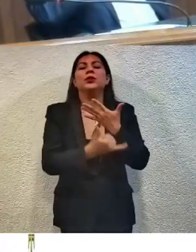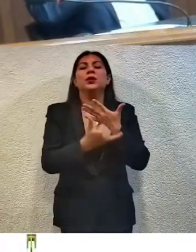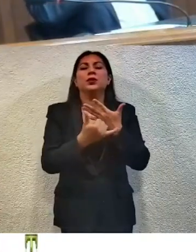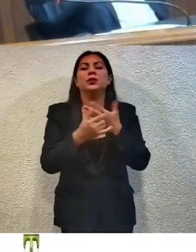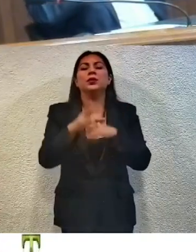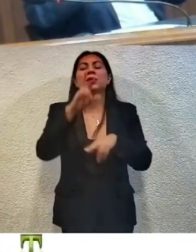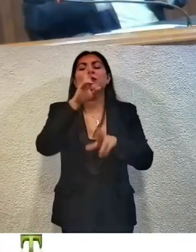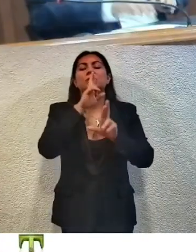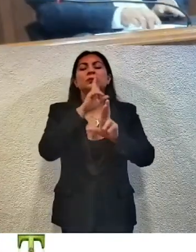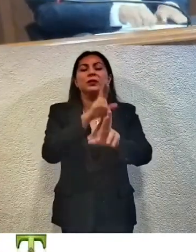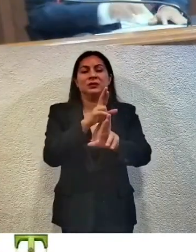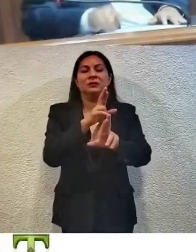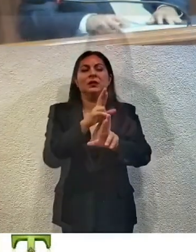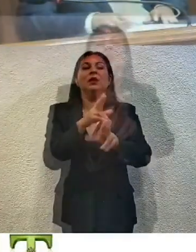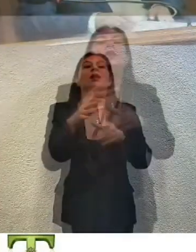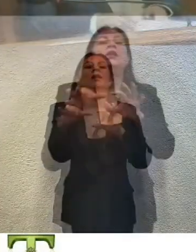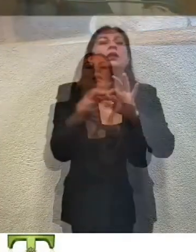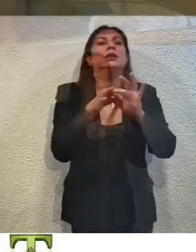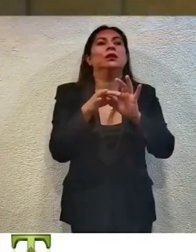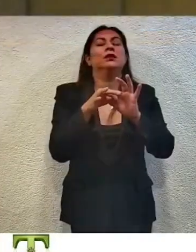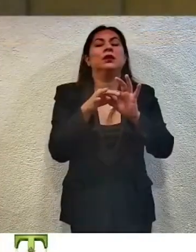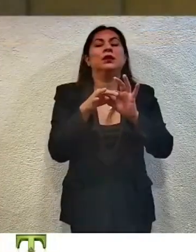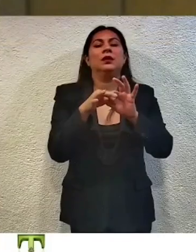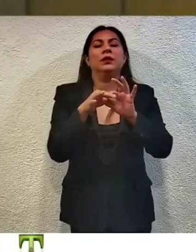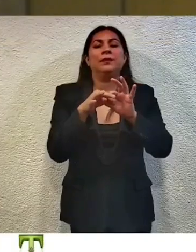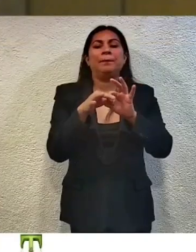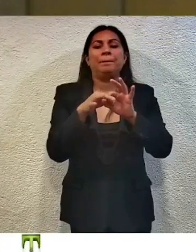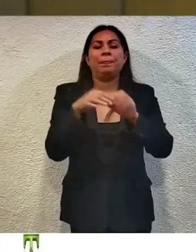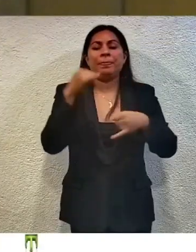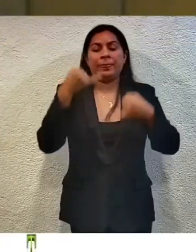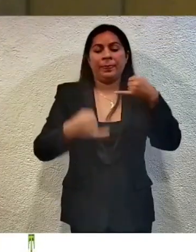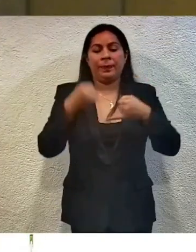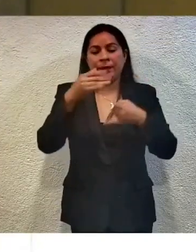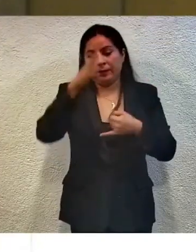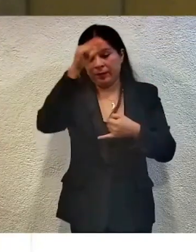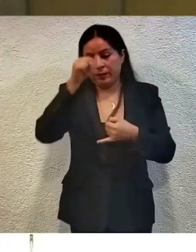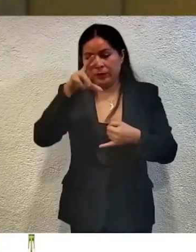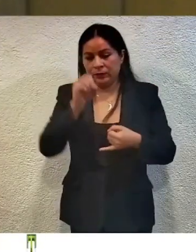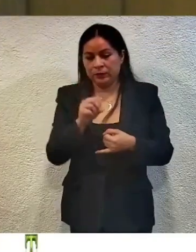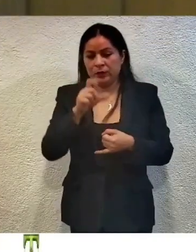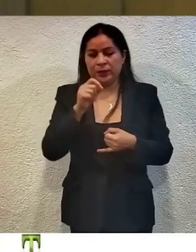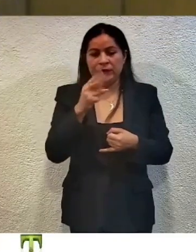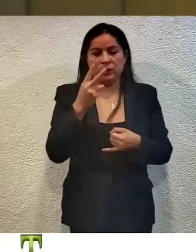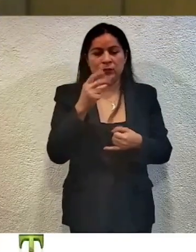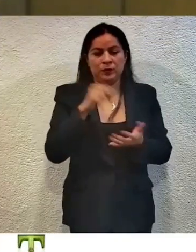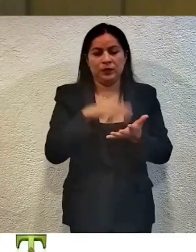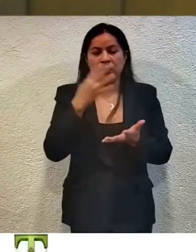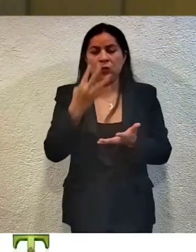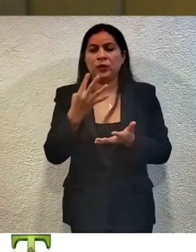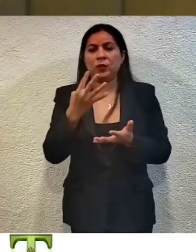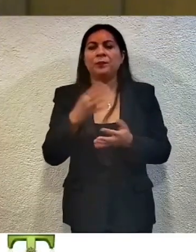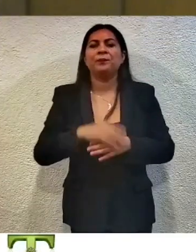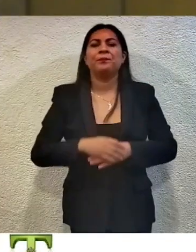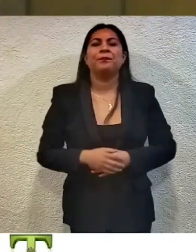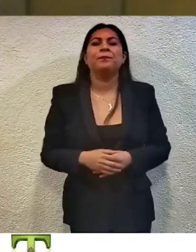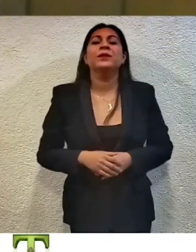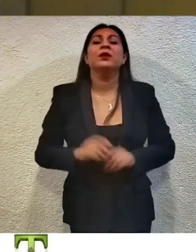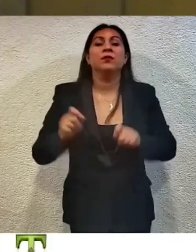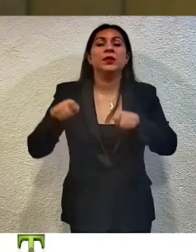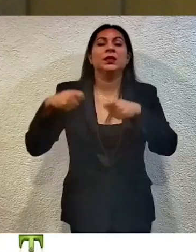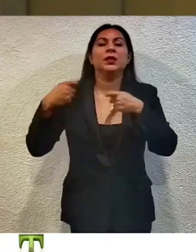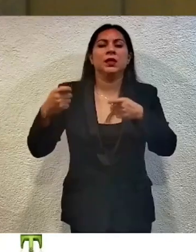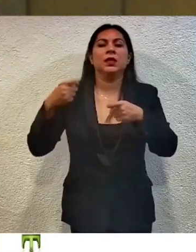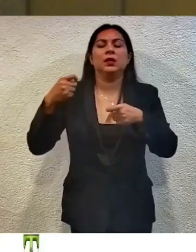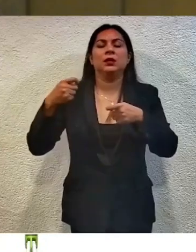de resolución relativo al expediente del juicio de inconformidad 022 del 2024, que fue turnado